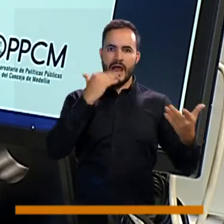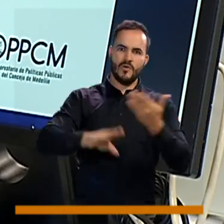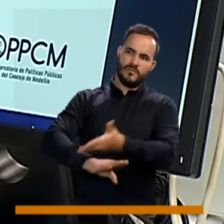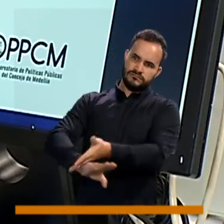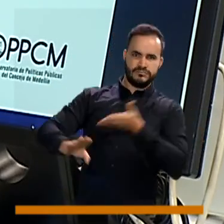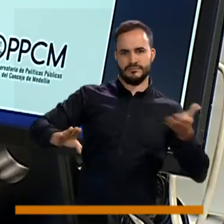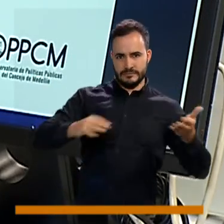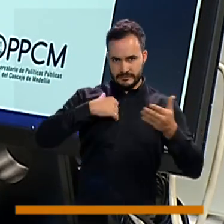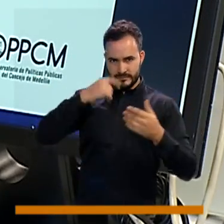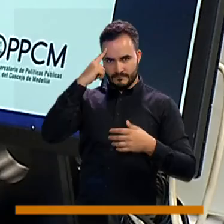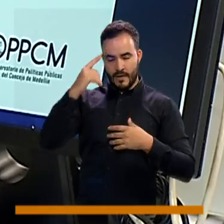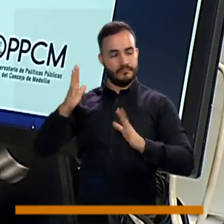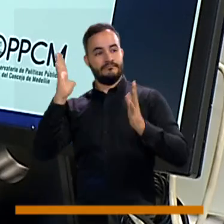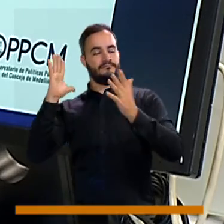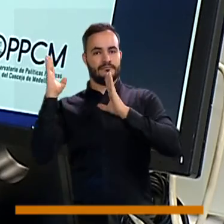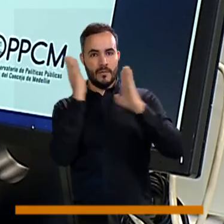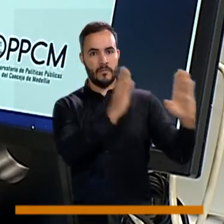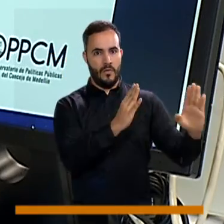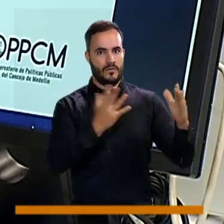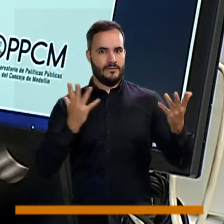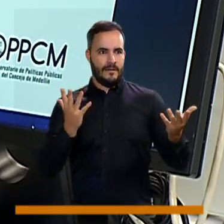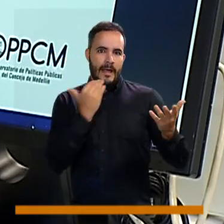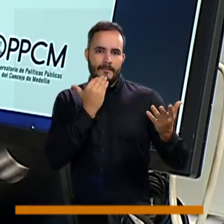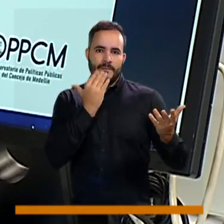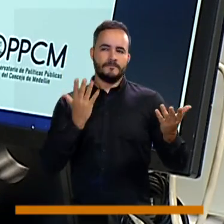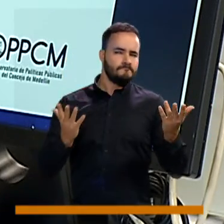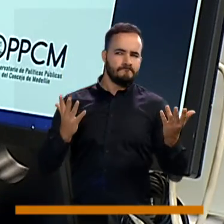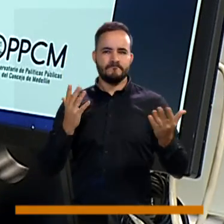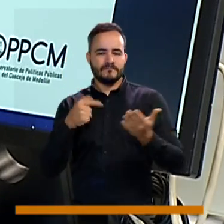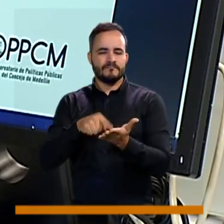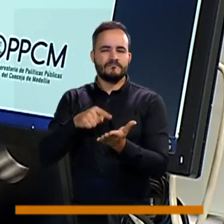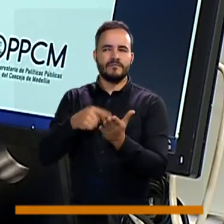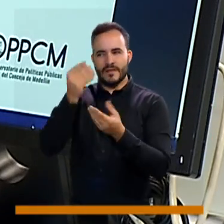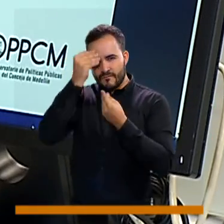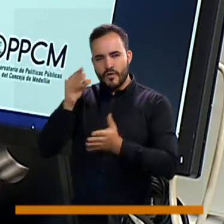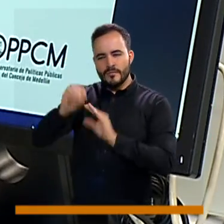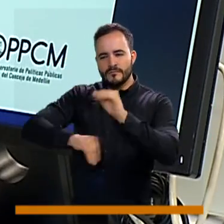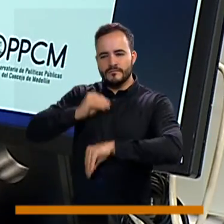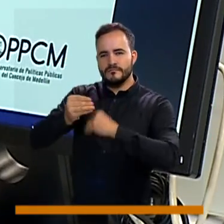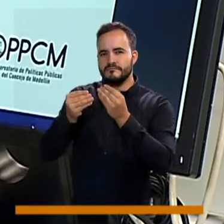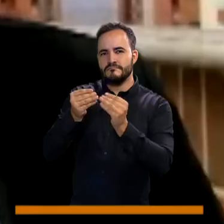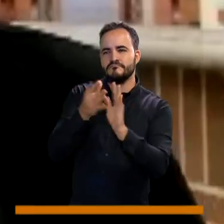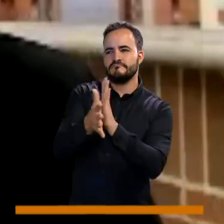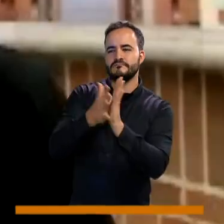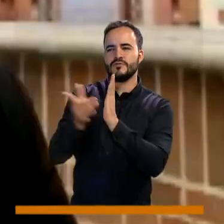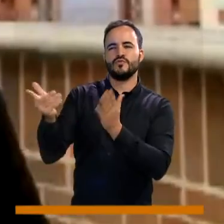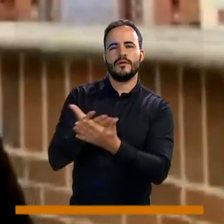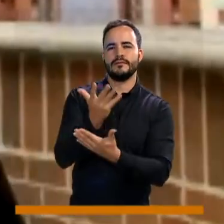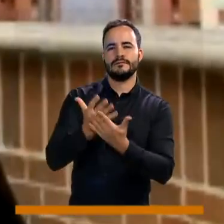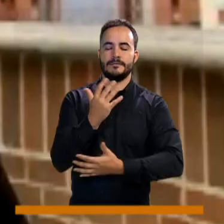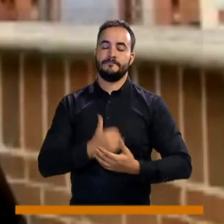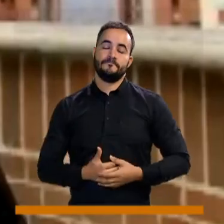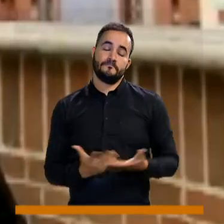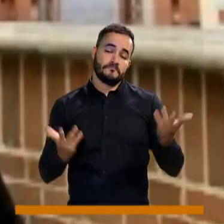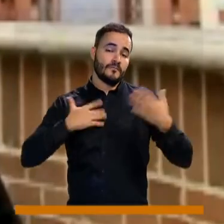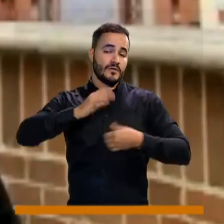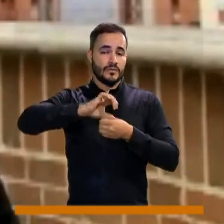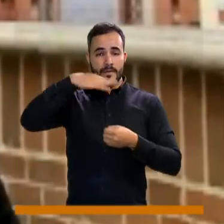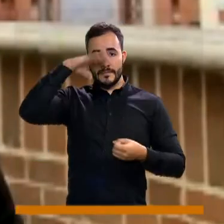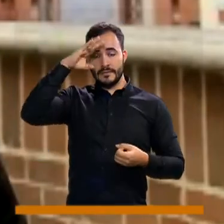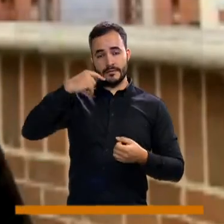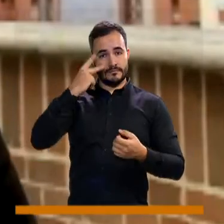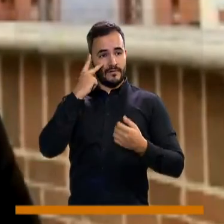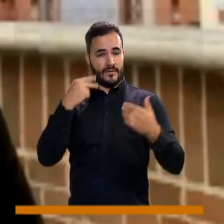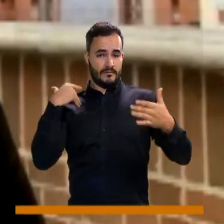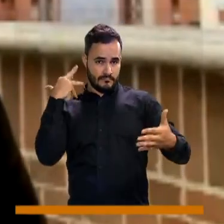voluntad política muy agresiva e imaginativa. ¿Qué sugiere el informe en estos campos? Uno de los avances significativos